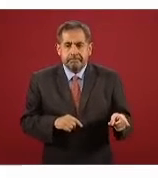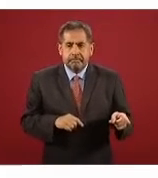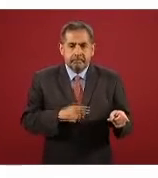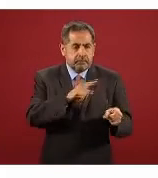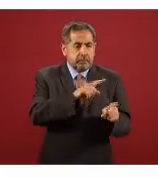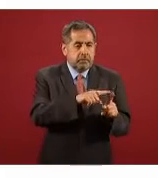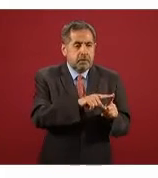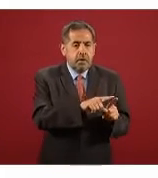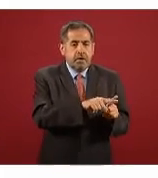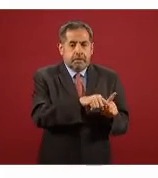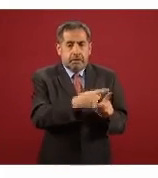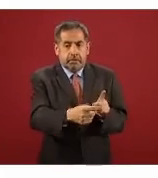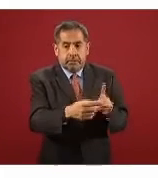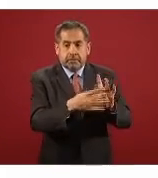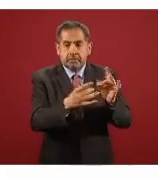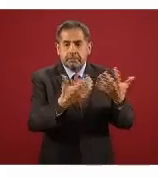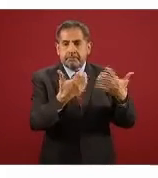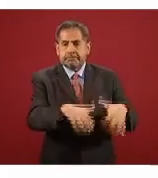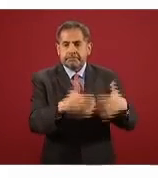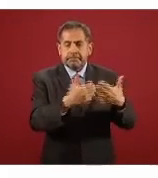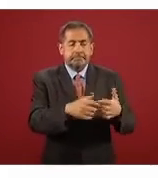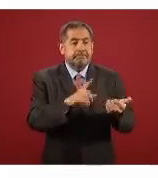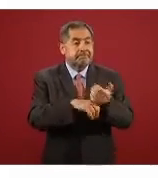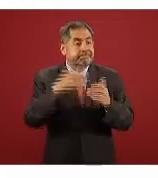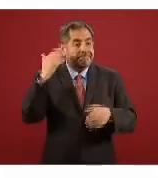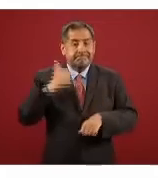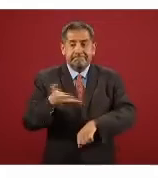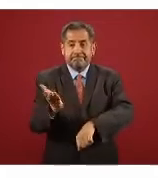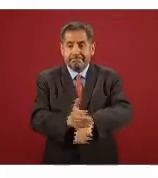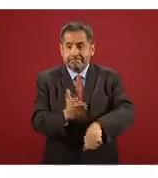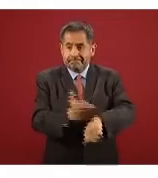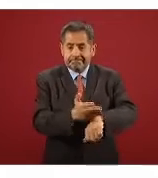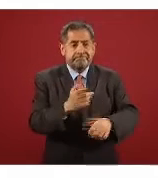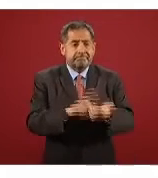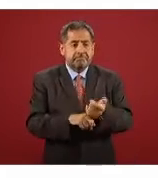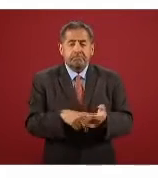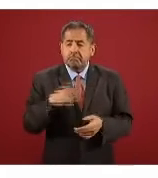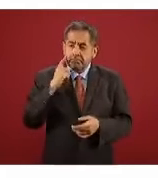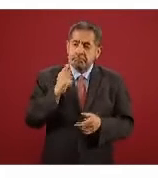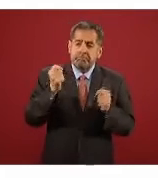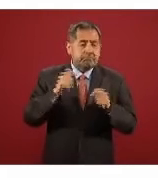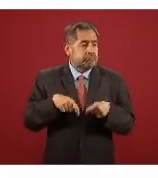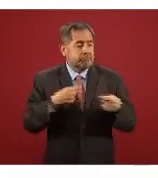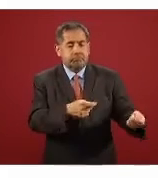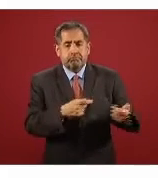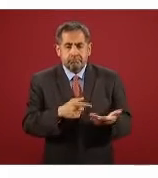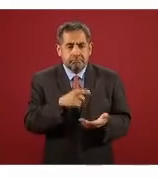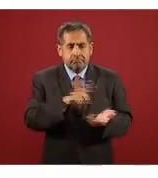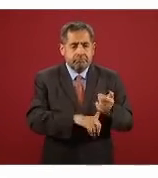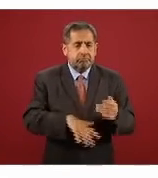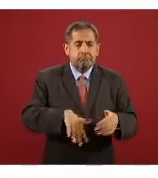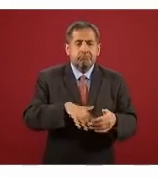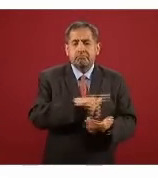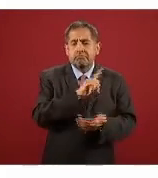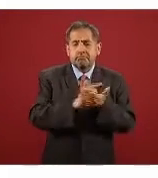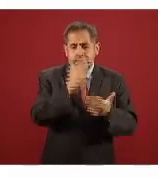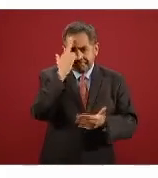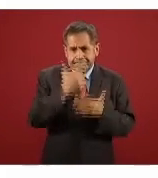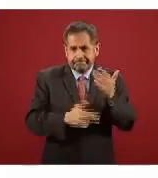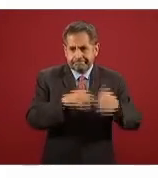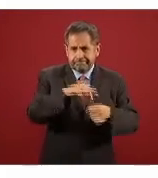estaban relacionados con empresas que ya habían sido sancionadas por distintos delitos, incluyendo delitos de naturaleza